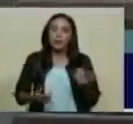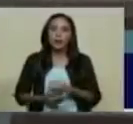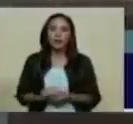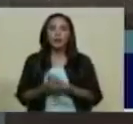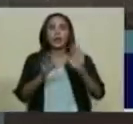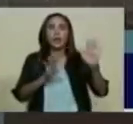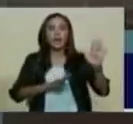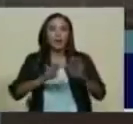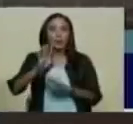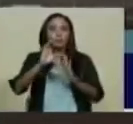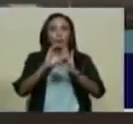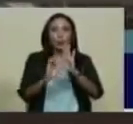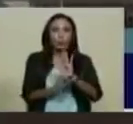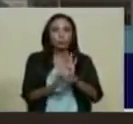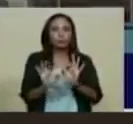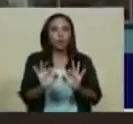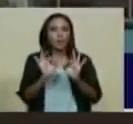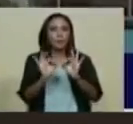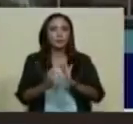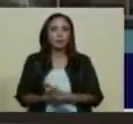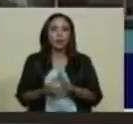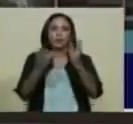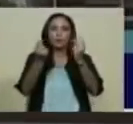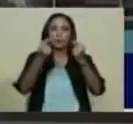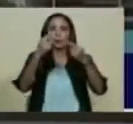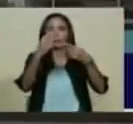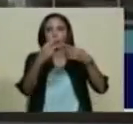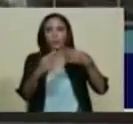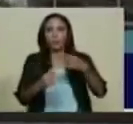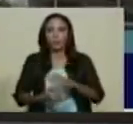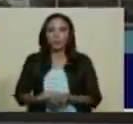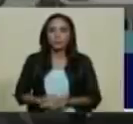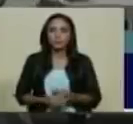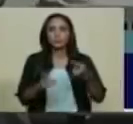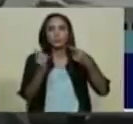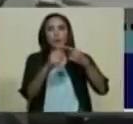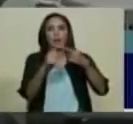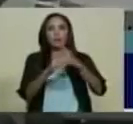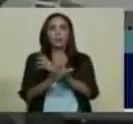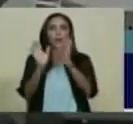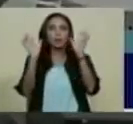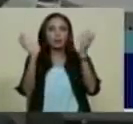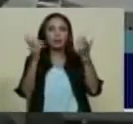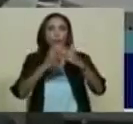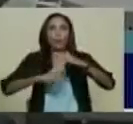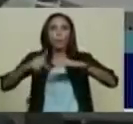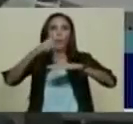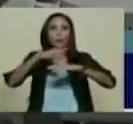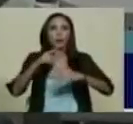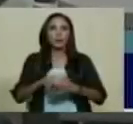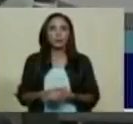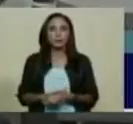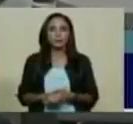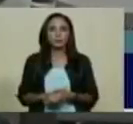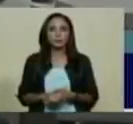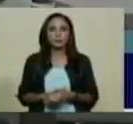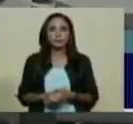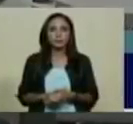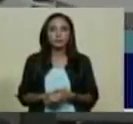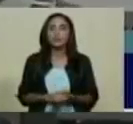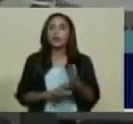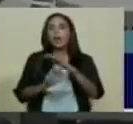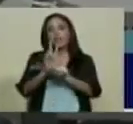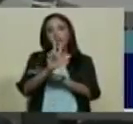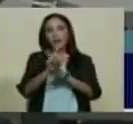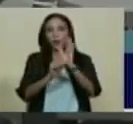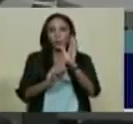cursos especializados. Se los enumero, presidente: gestión y operación de satélites como posgrado. Sabemos que tenemos 3 satélites y